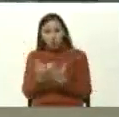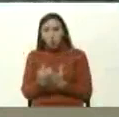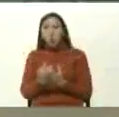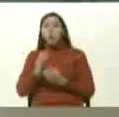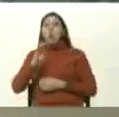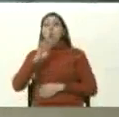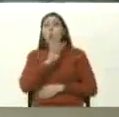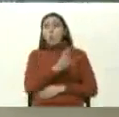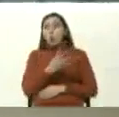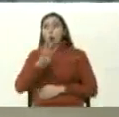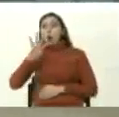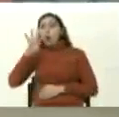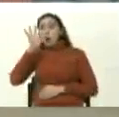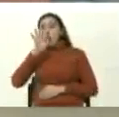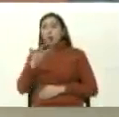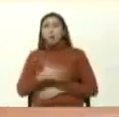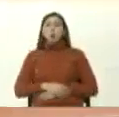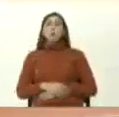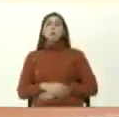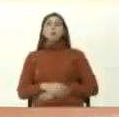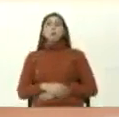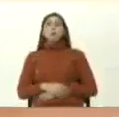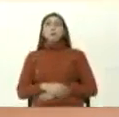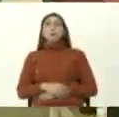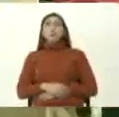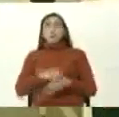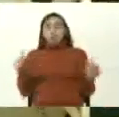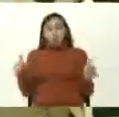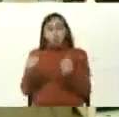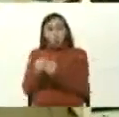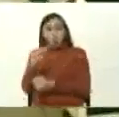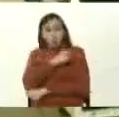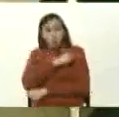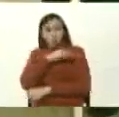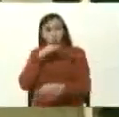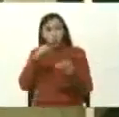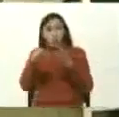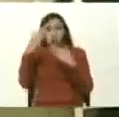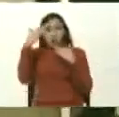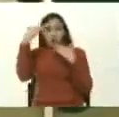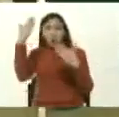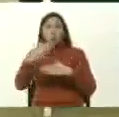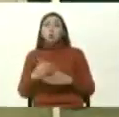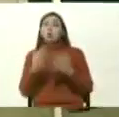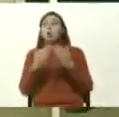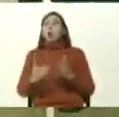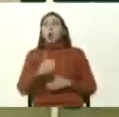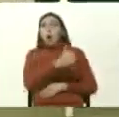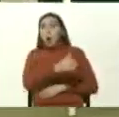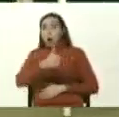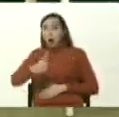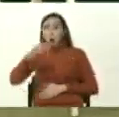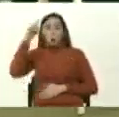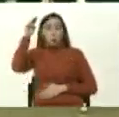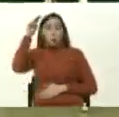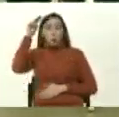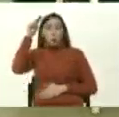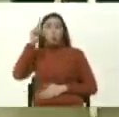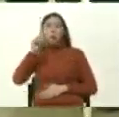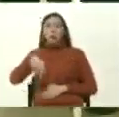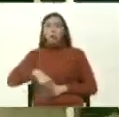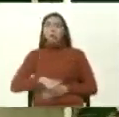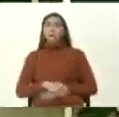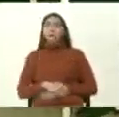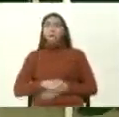y quinto año. Y voy a dejar a la profesora, a la directora de la institución, para que le envíe un saludo en nombre de los estudiantes y los maestros y la maestra.